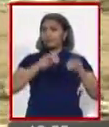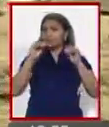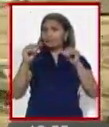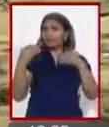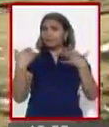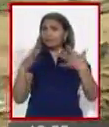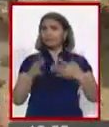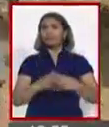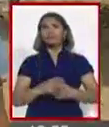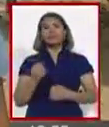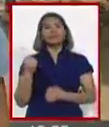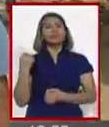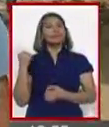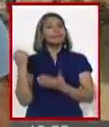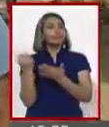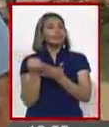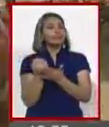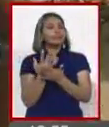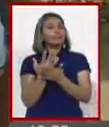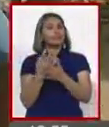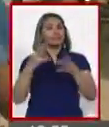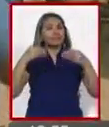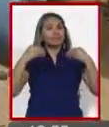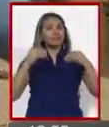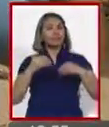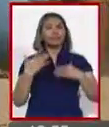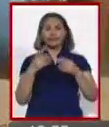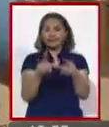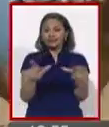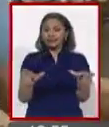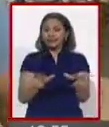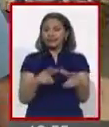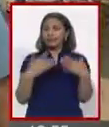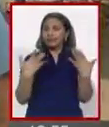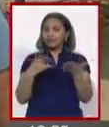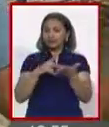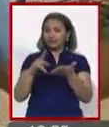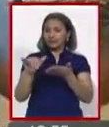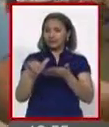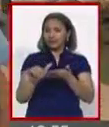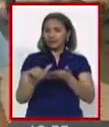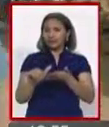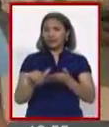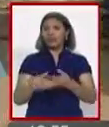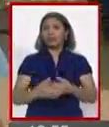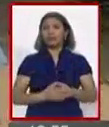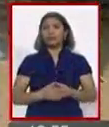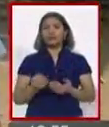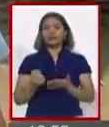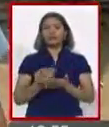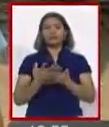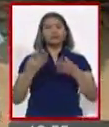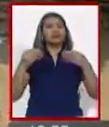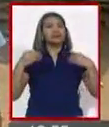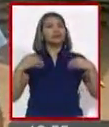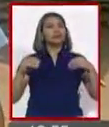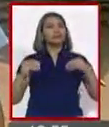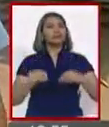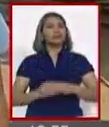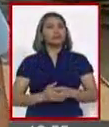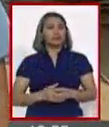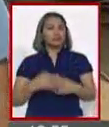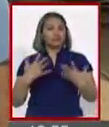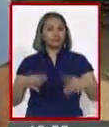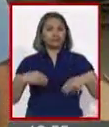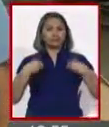haciendo nuestro traslado a nuestro mercado, que nosotros tenemos nuestros puestos aquí en el proyecto y en el nuevo mercado que... Ya